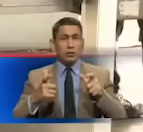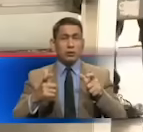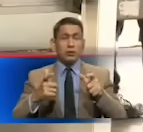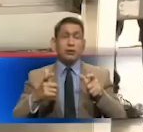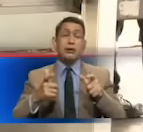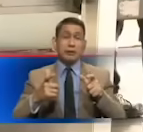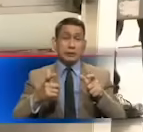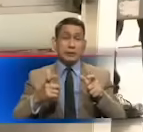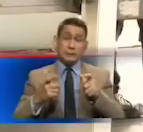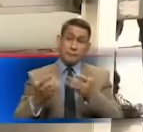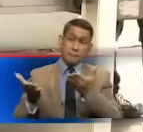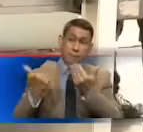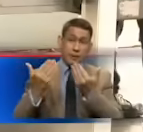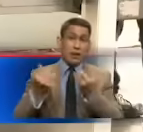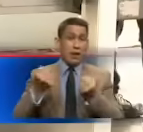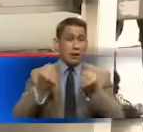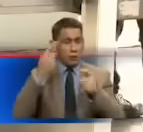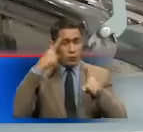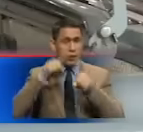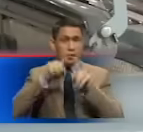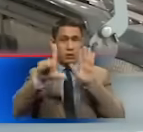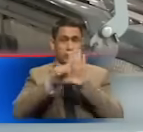la ley. A continuación tenemos detalles.